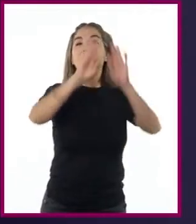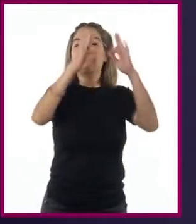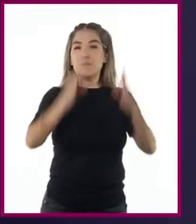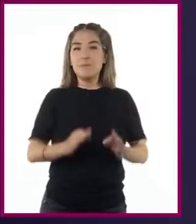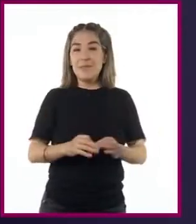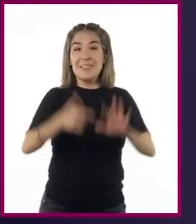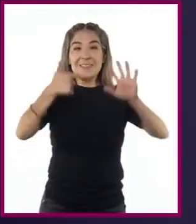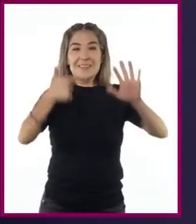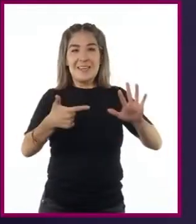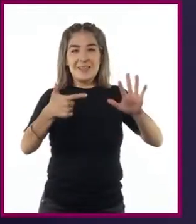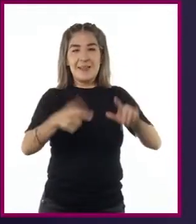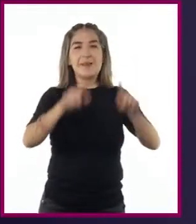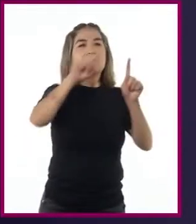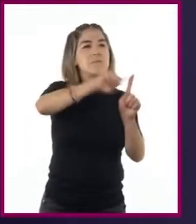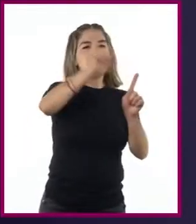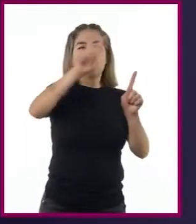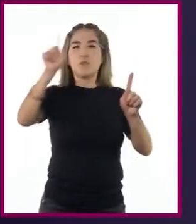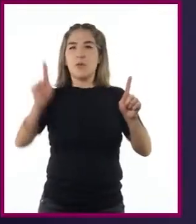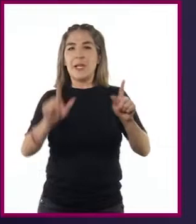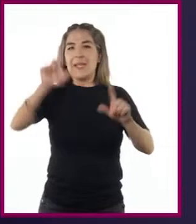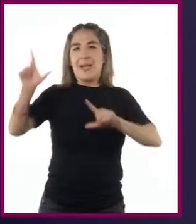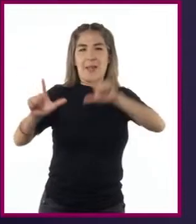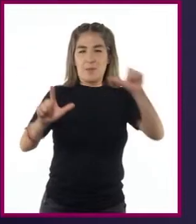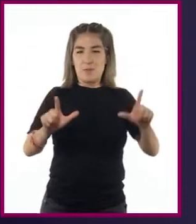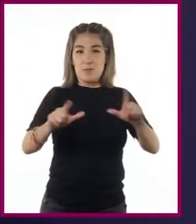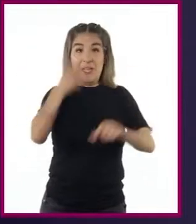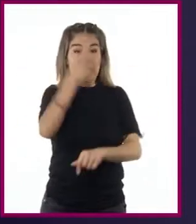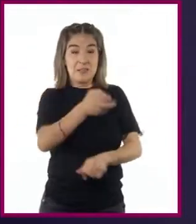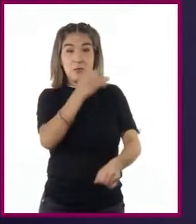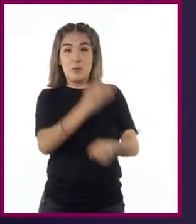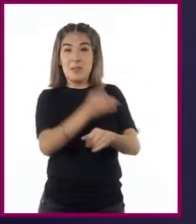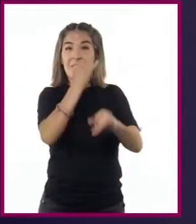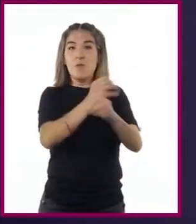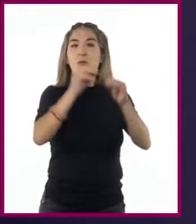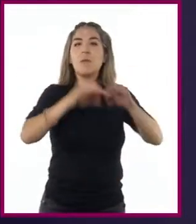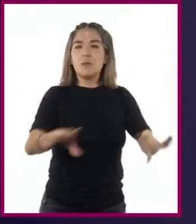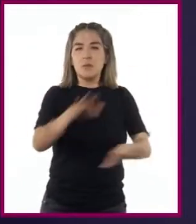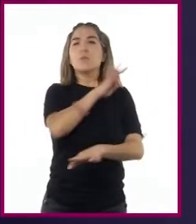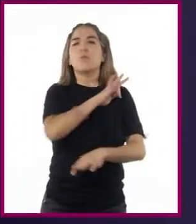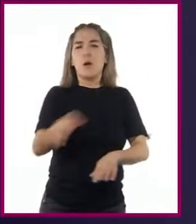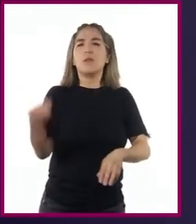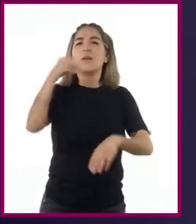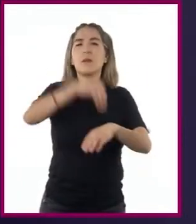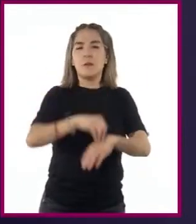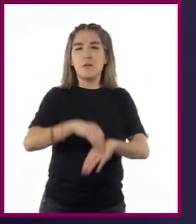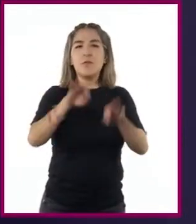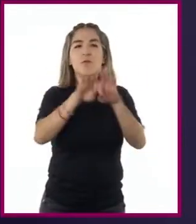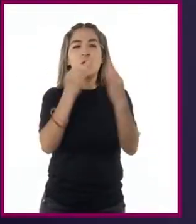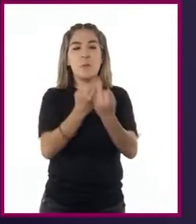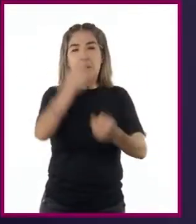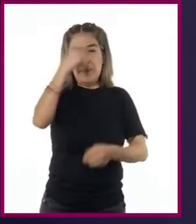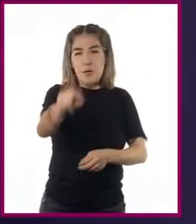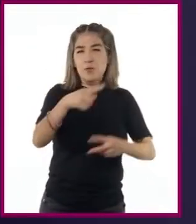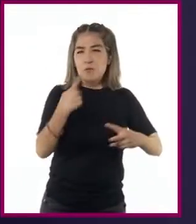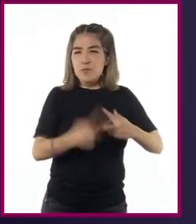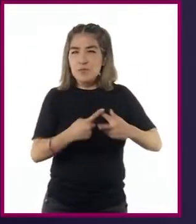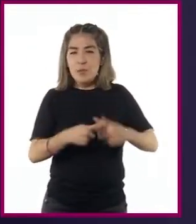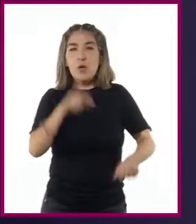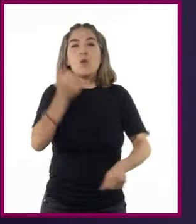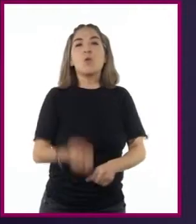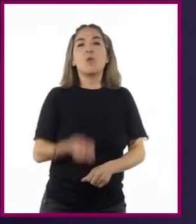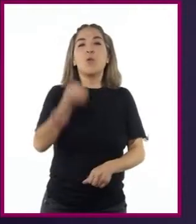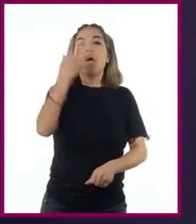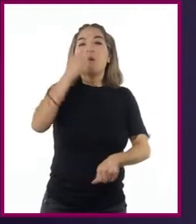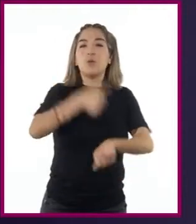de 7 lados. Con este dato se puede emplear la fórmula para calcular el